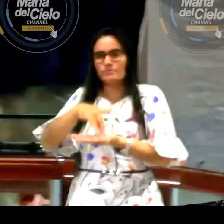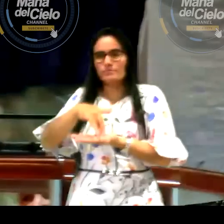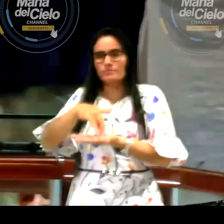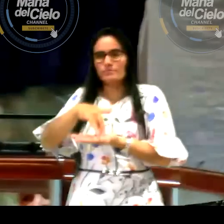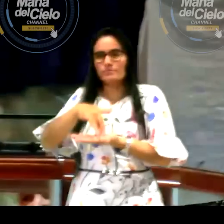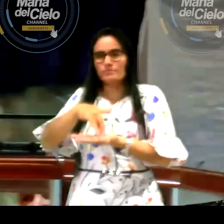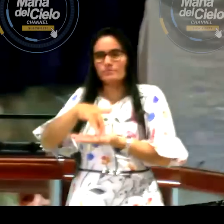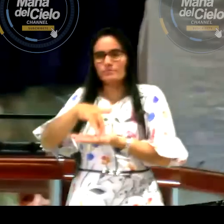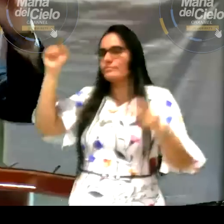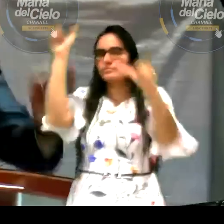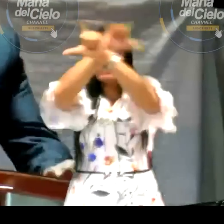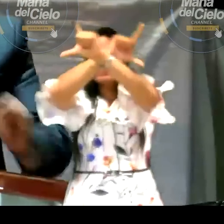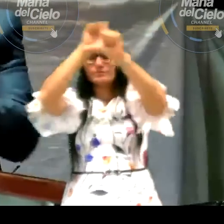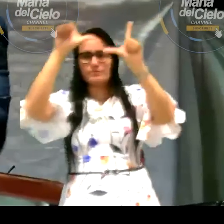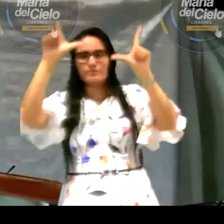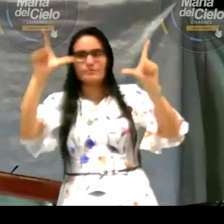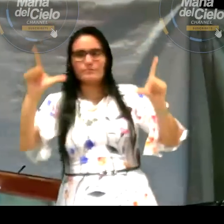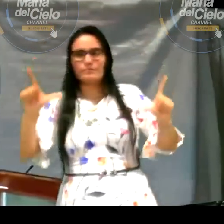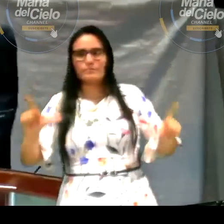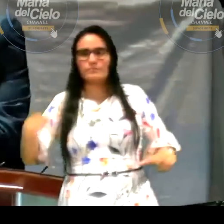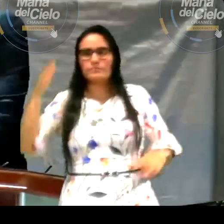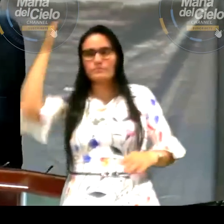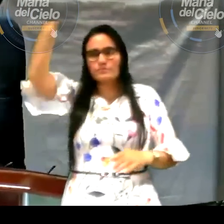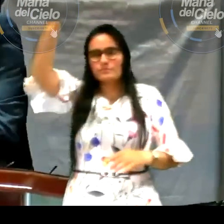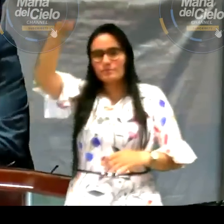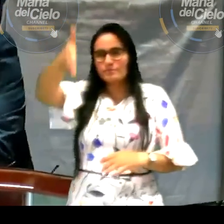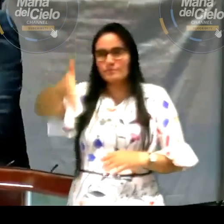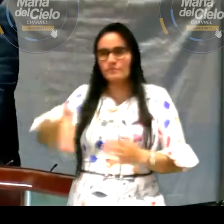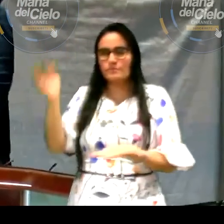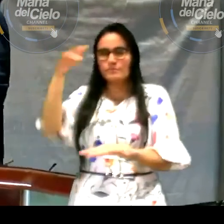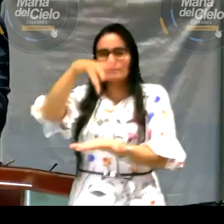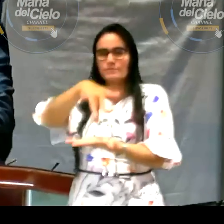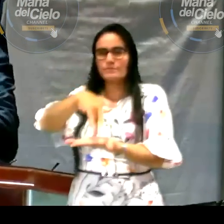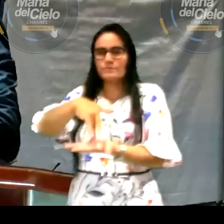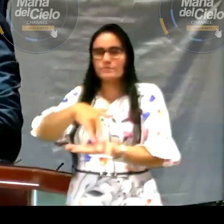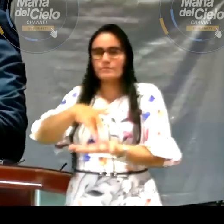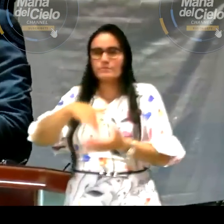para siempre. El que está aquí va a ser el milagro en tu vida.